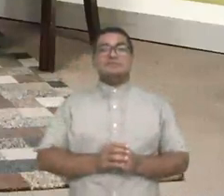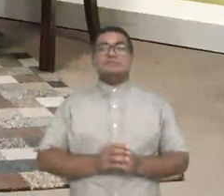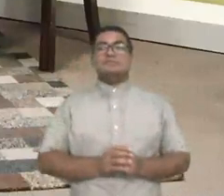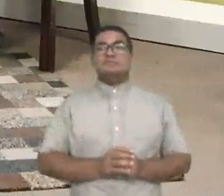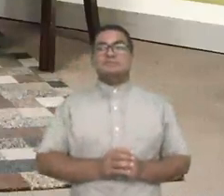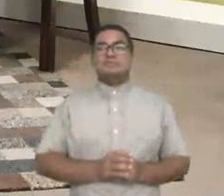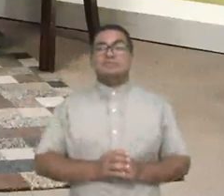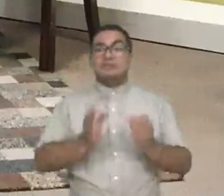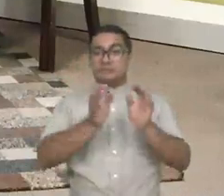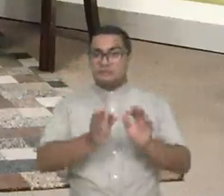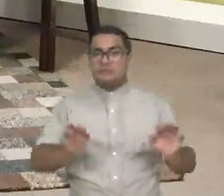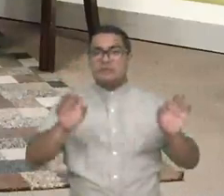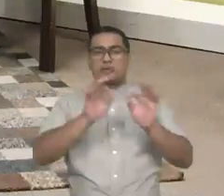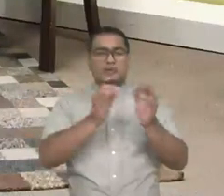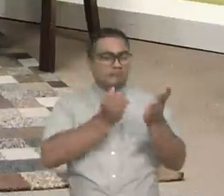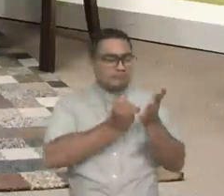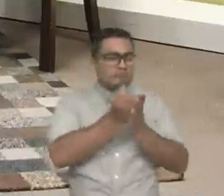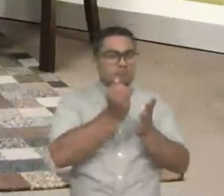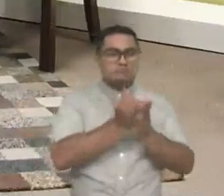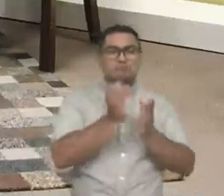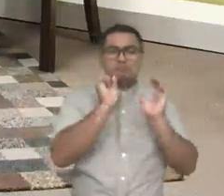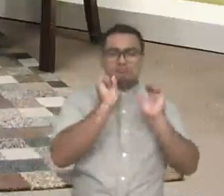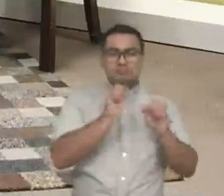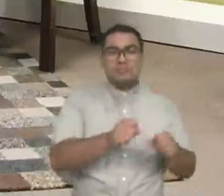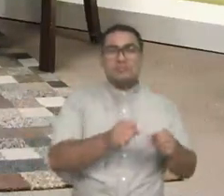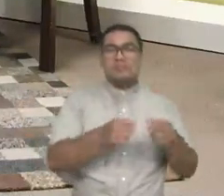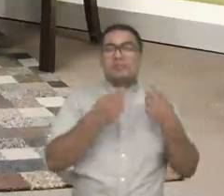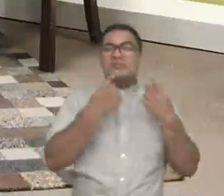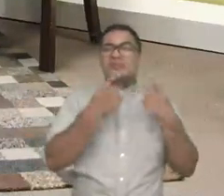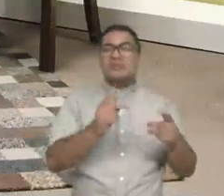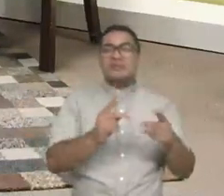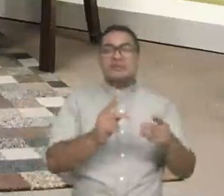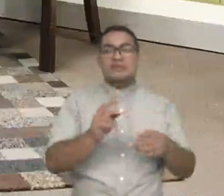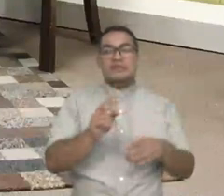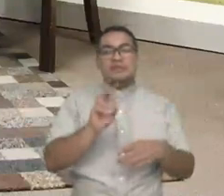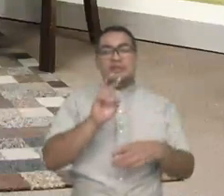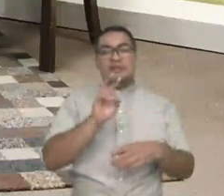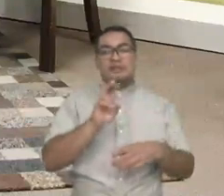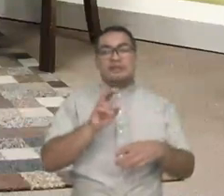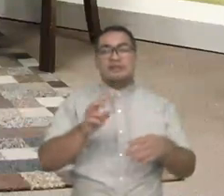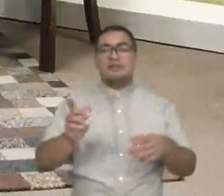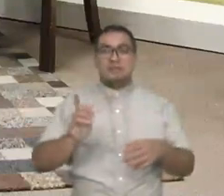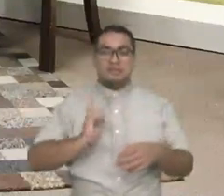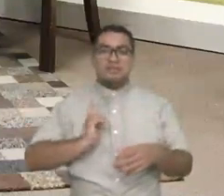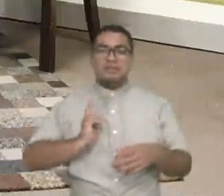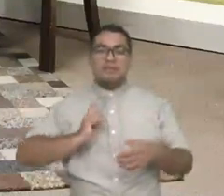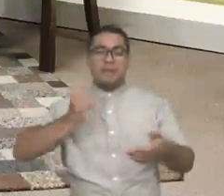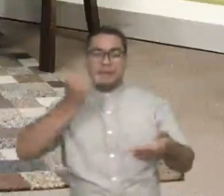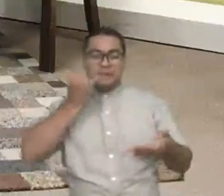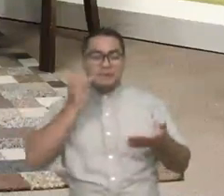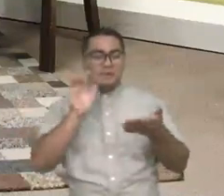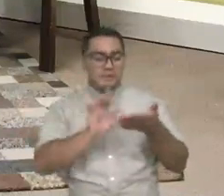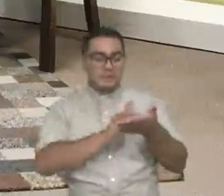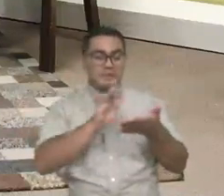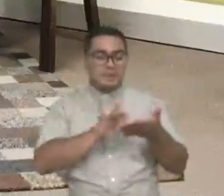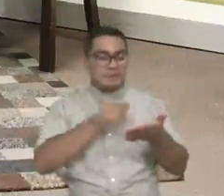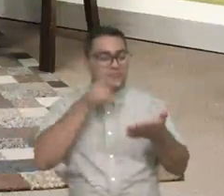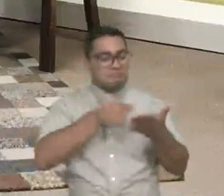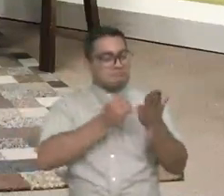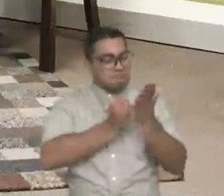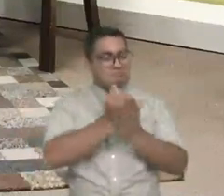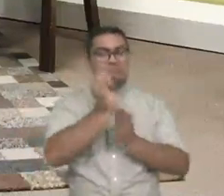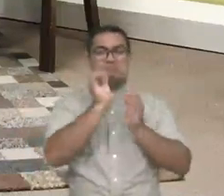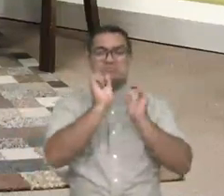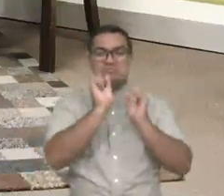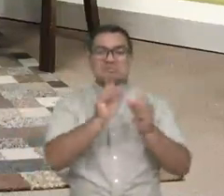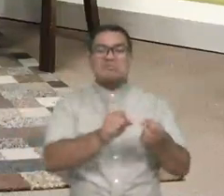informarnos, pero lo necesario. ¿Qué pasa? Tenemos las 24 horas del día el teléfono, que es nuestro principal informante en este momento,